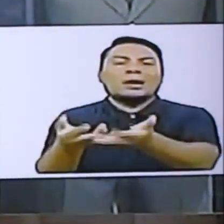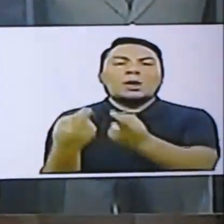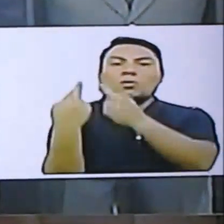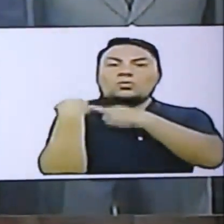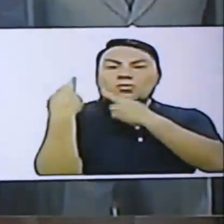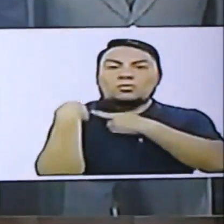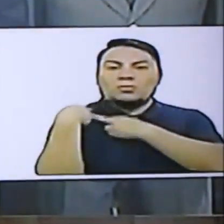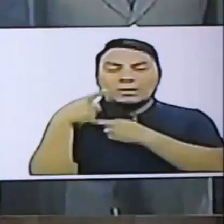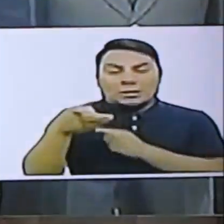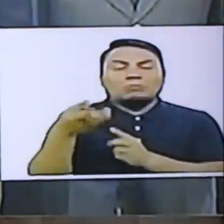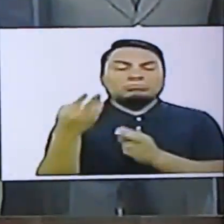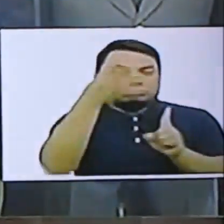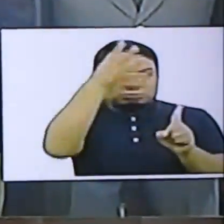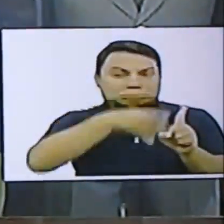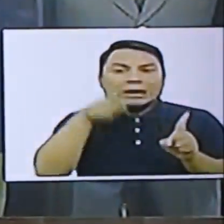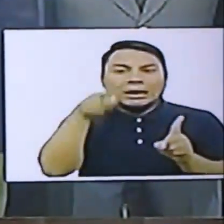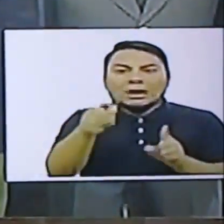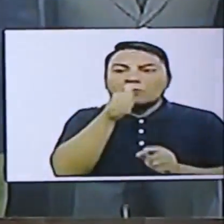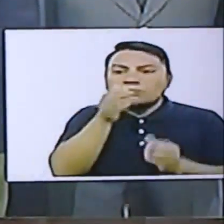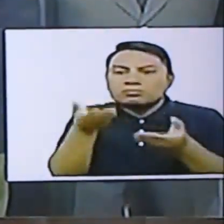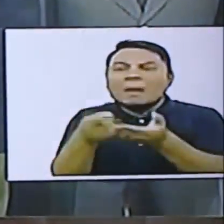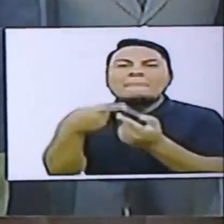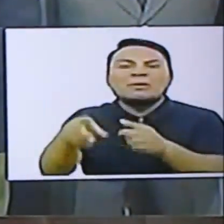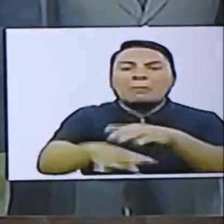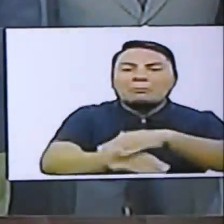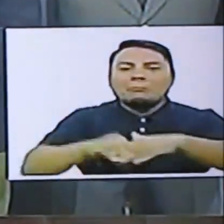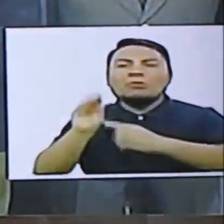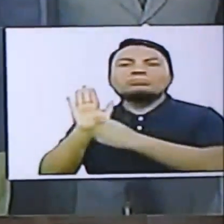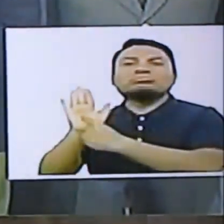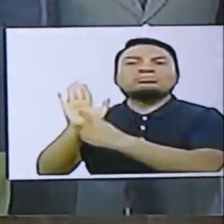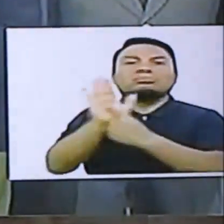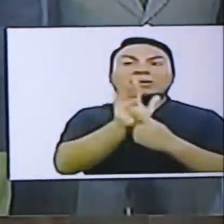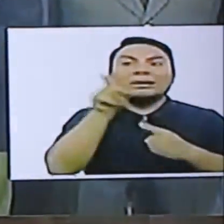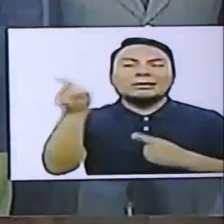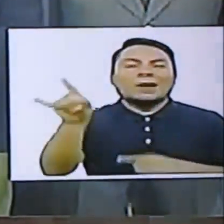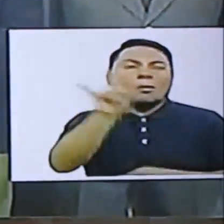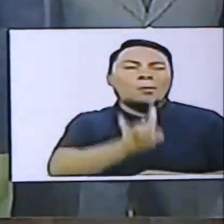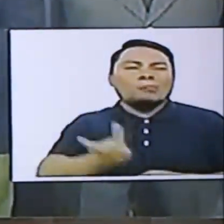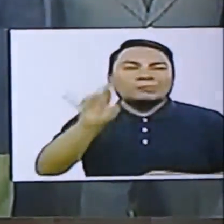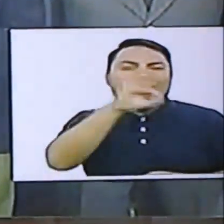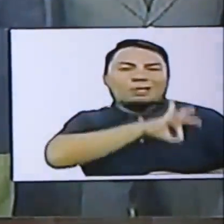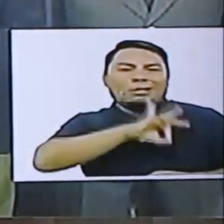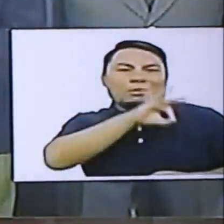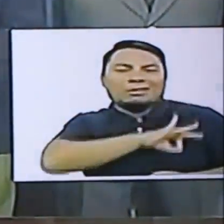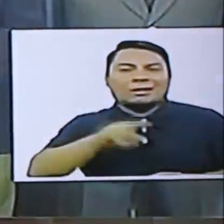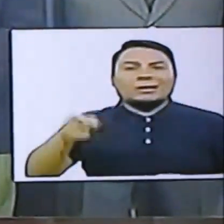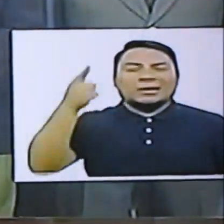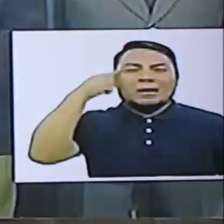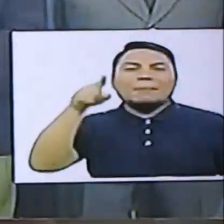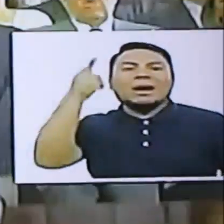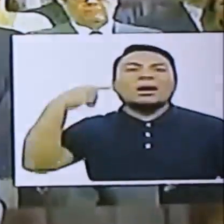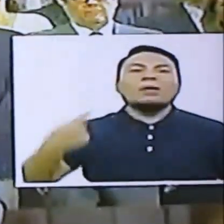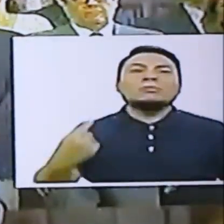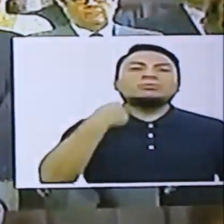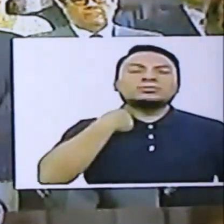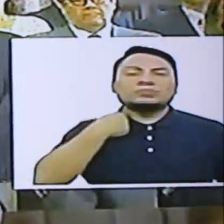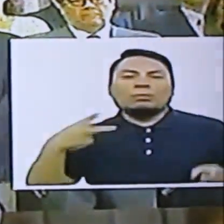respectiva. Estos han sido utilizados en perjuicio mío y de mi gobierno.